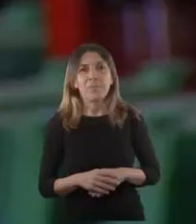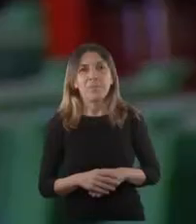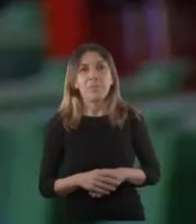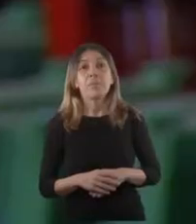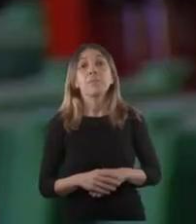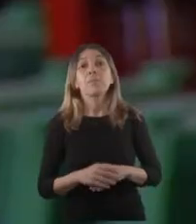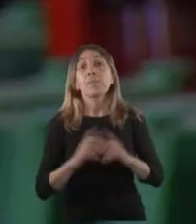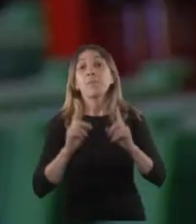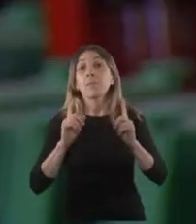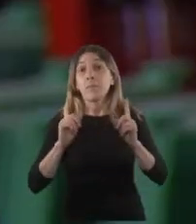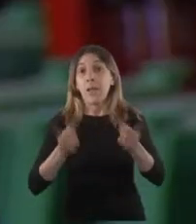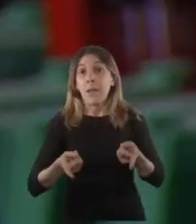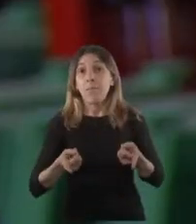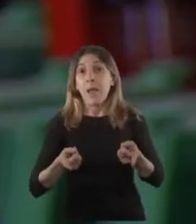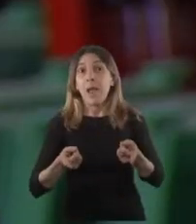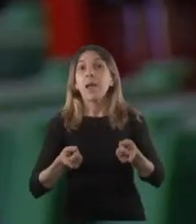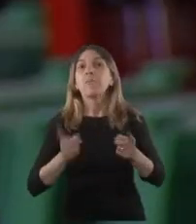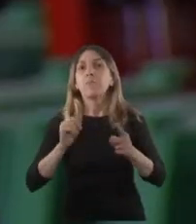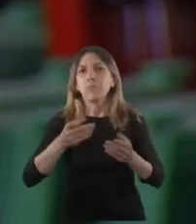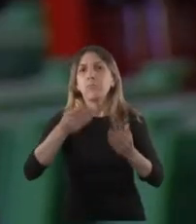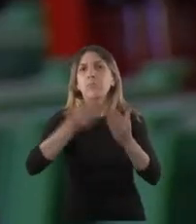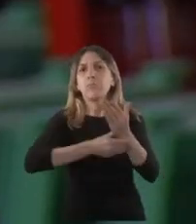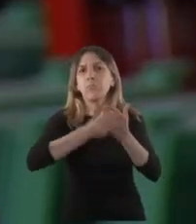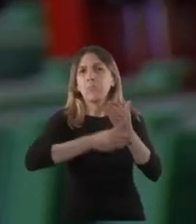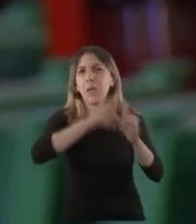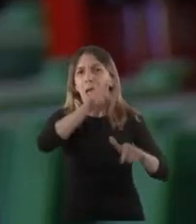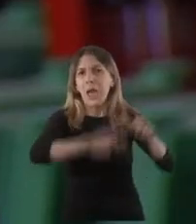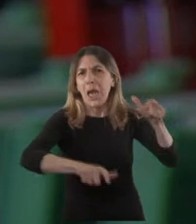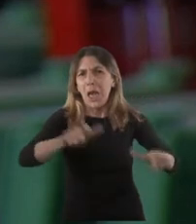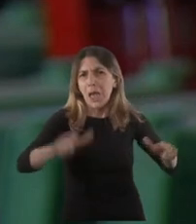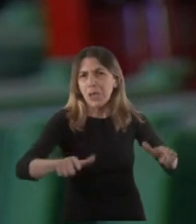y de todos los ministros,